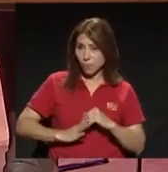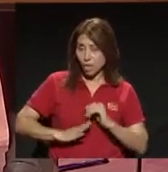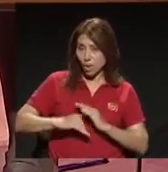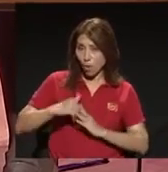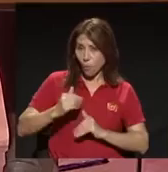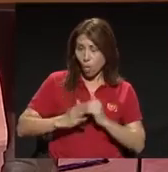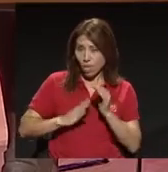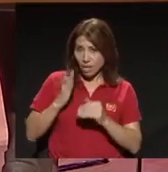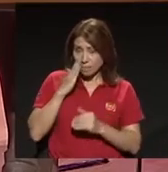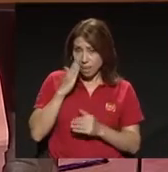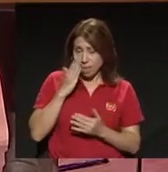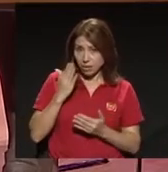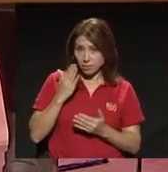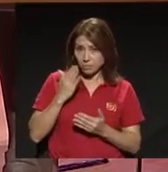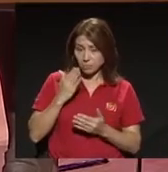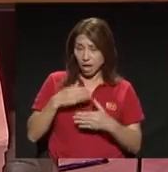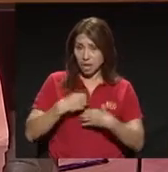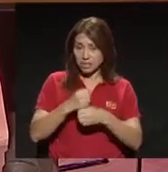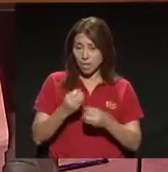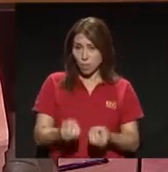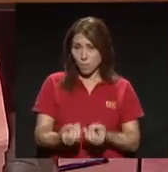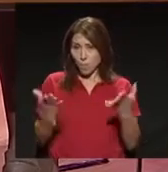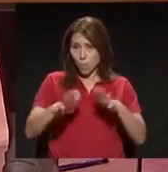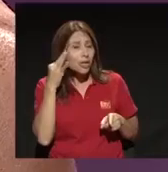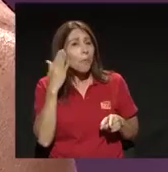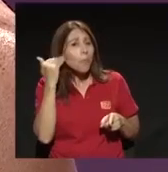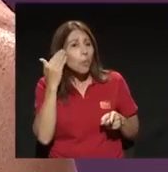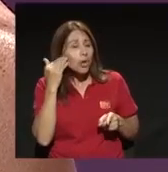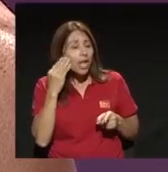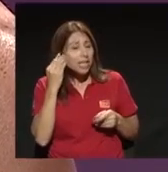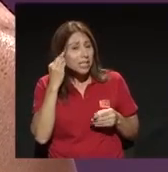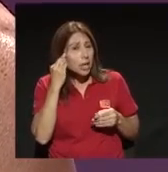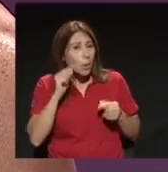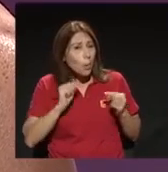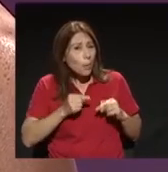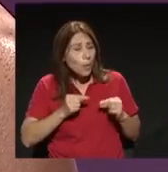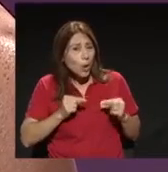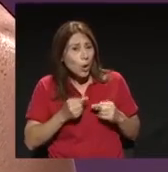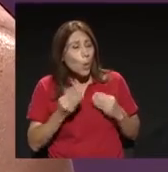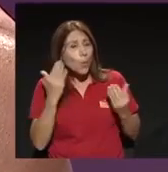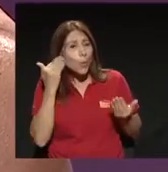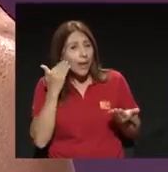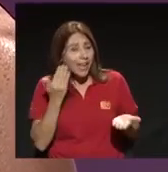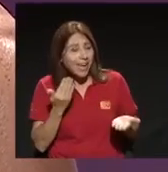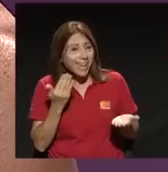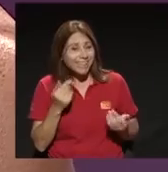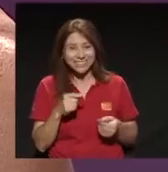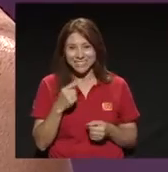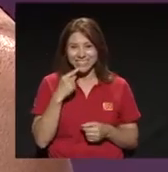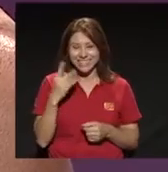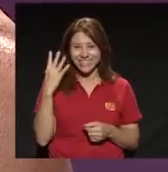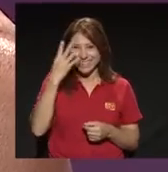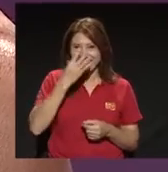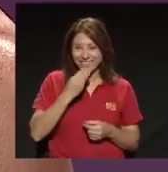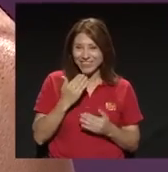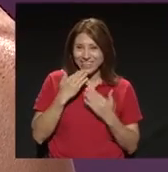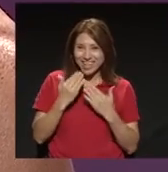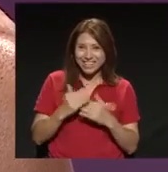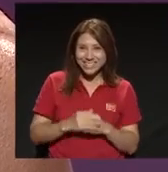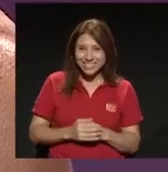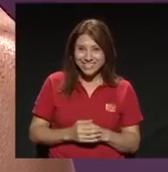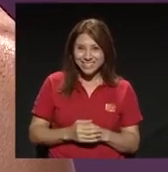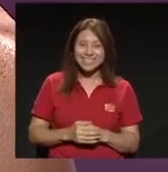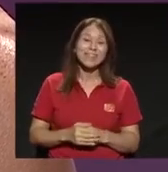madres será amamantar en público el cual ha sido experiencia killing gracias pretende decir que ha